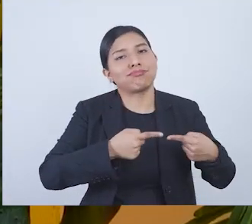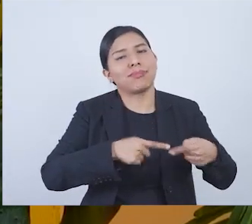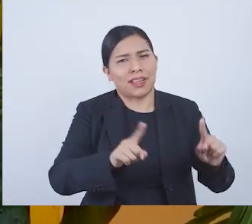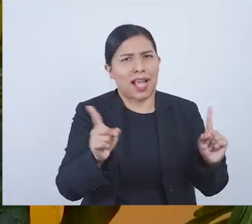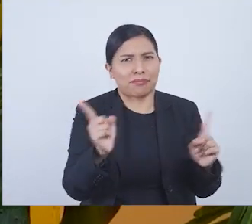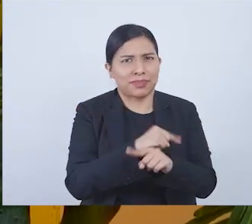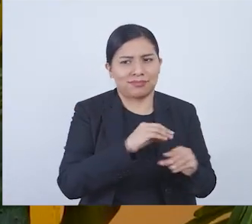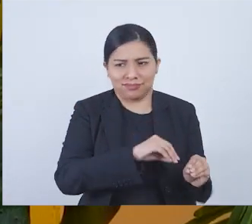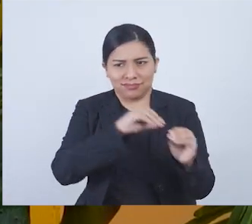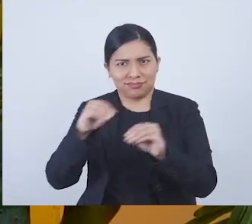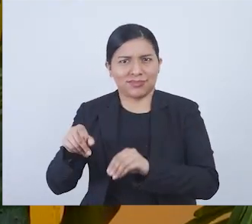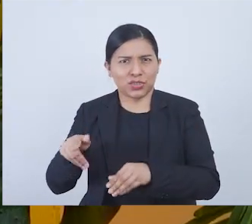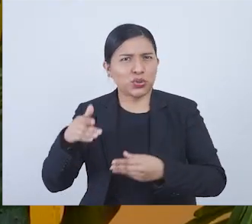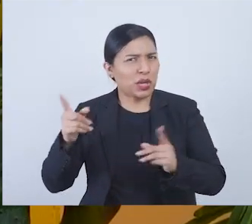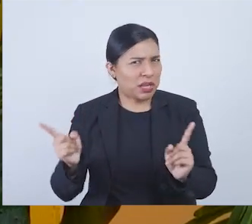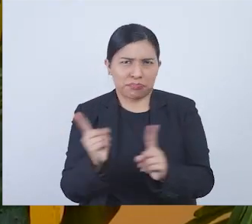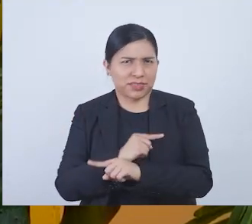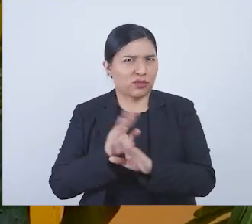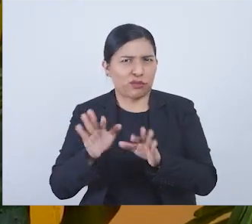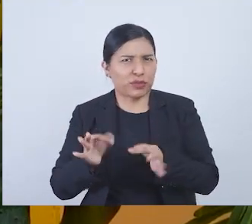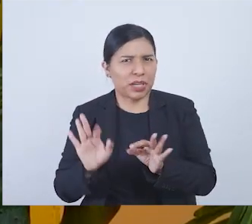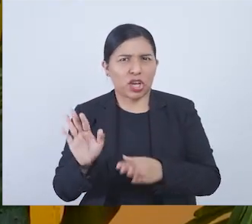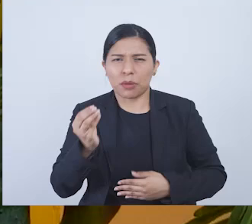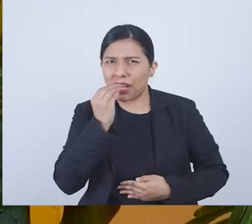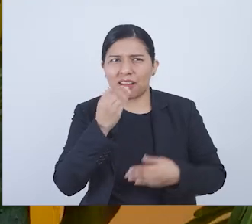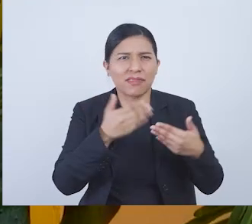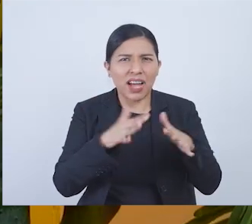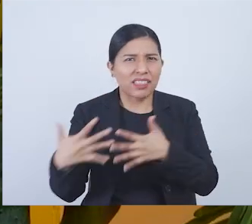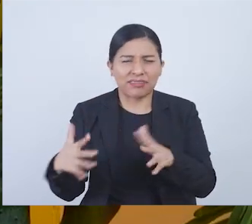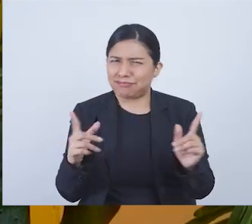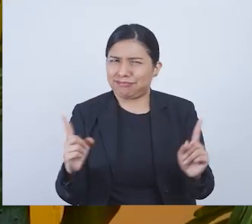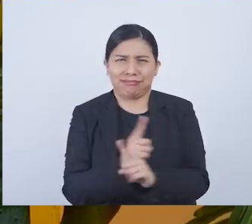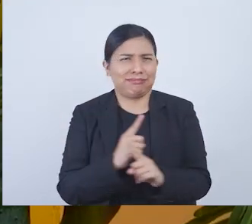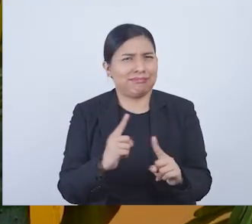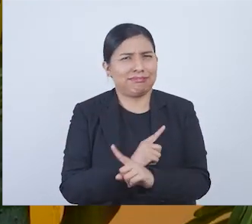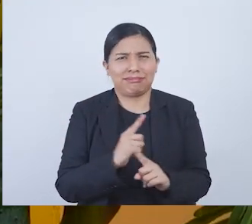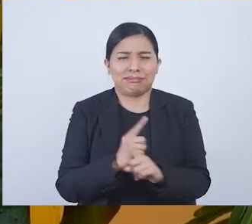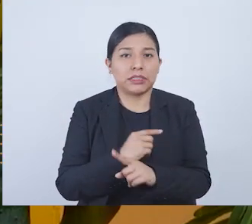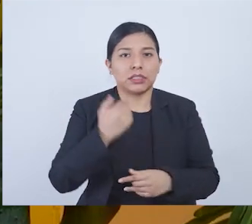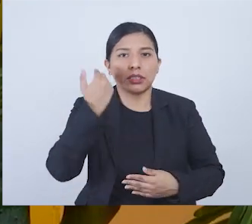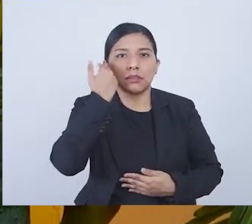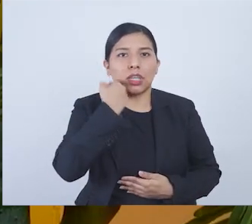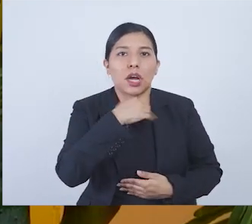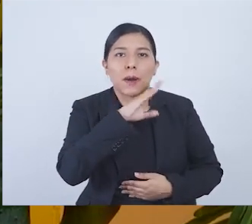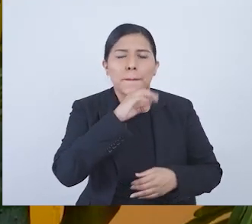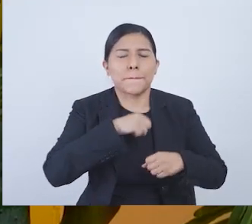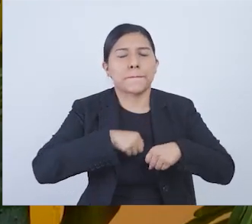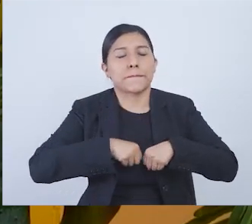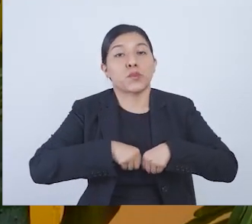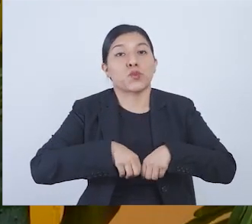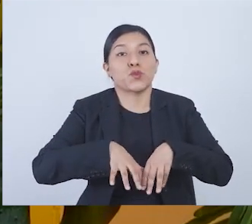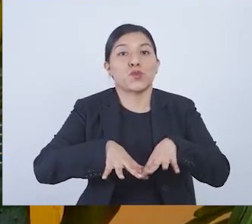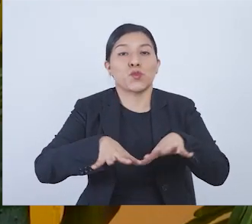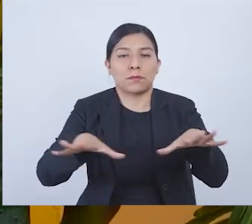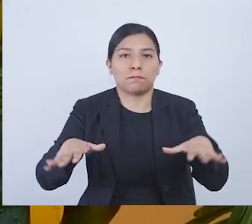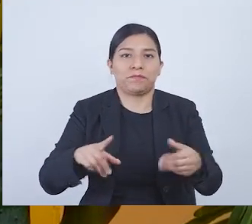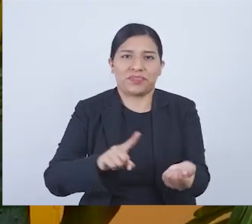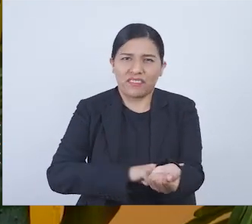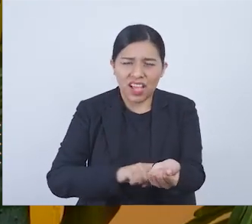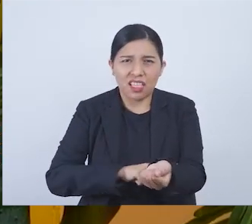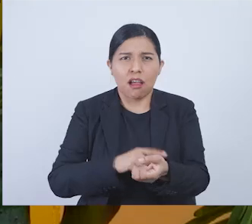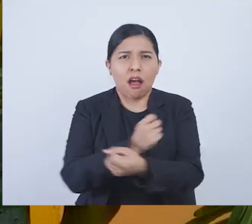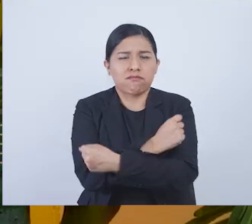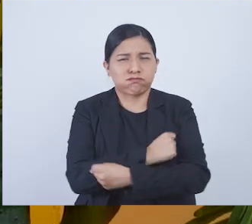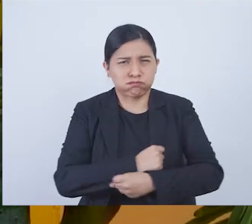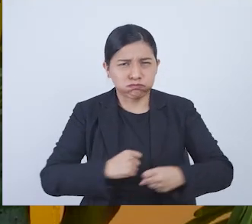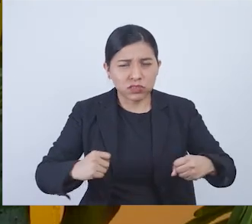y se elevan, como todavía siguen elevadas, las enfermedades crónicas no transmisibles, diabetes, colesterol